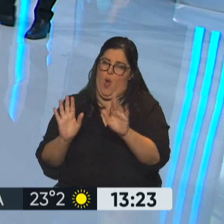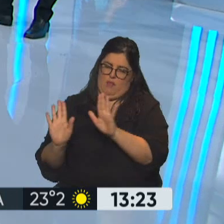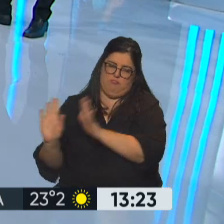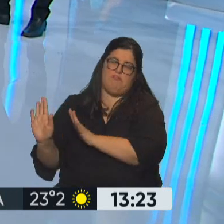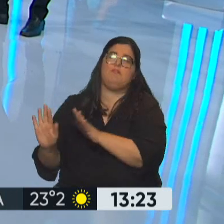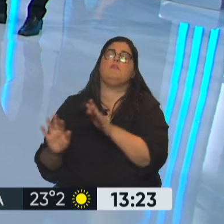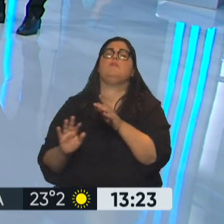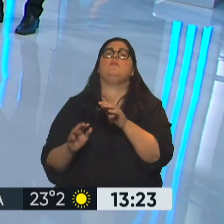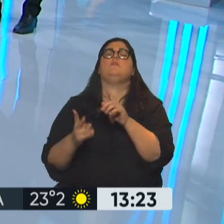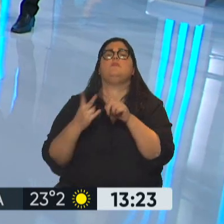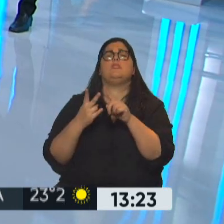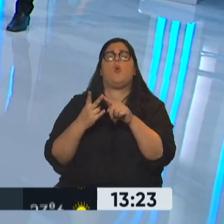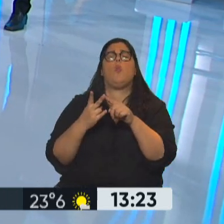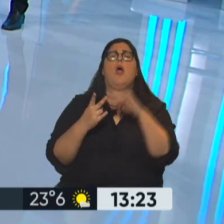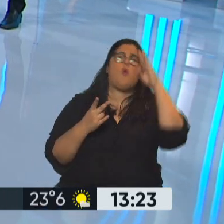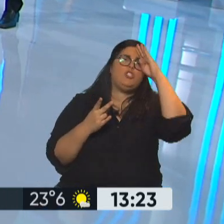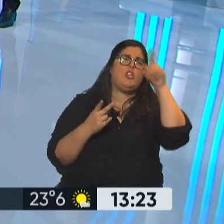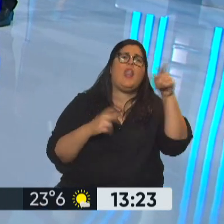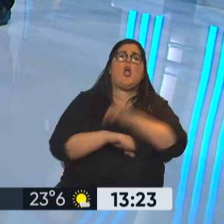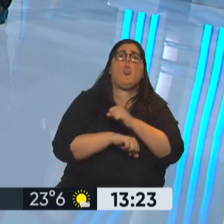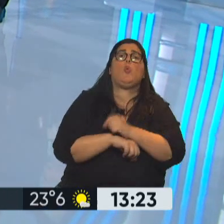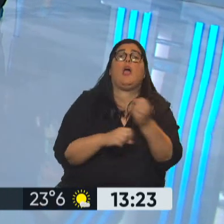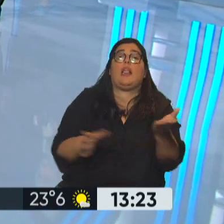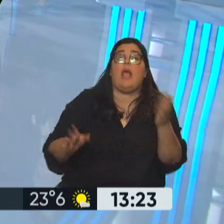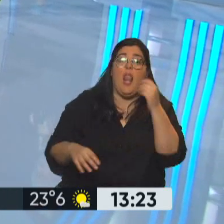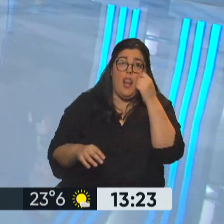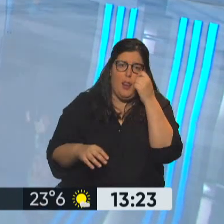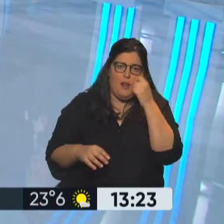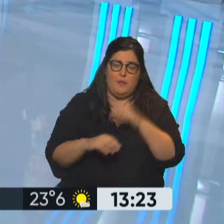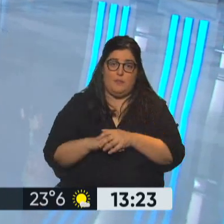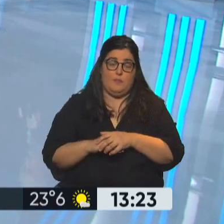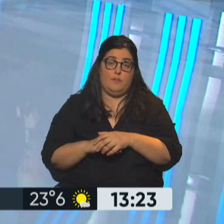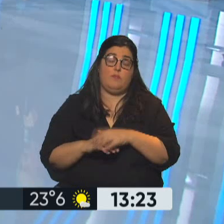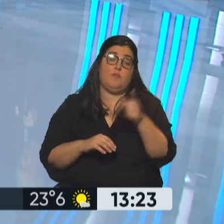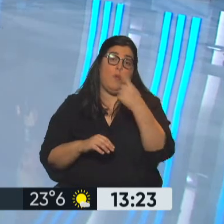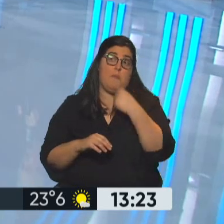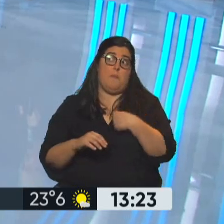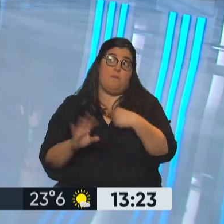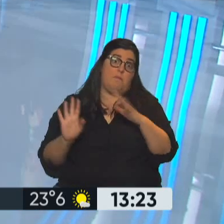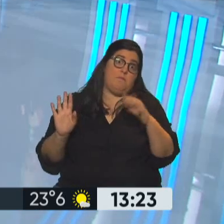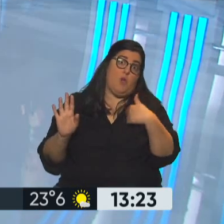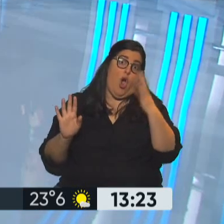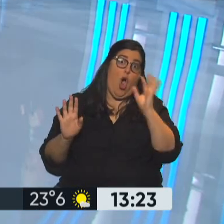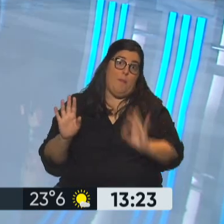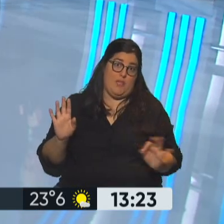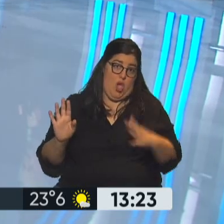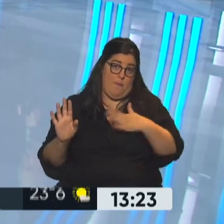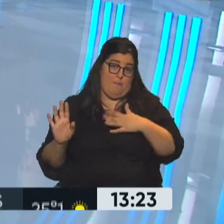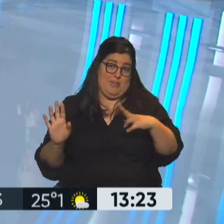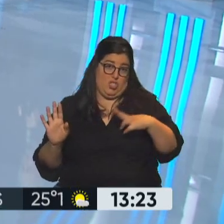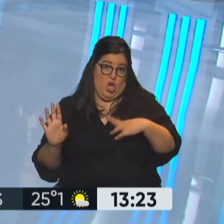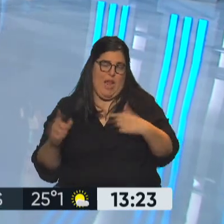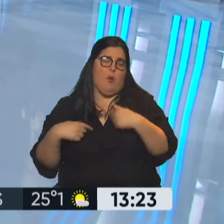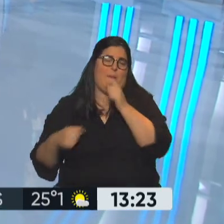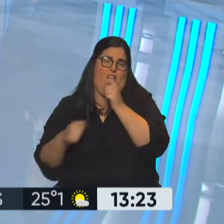¿cuál va a ser el comportamiento de Bolsonaro? Claro, exacto. Pero ¿Cómo se va? si vos me preguntás, ¿viste? Ahí entra una opinión personal, no de